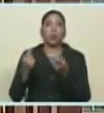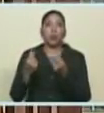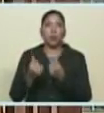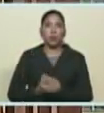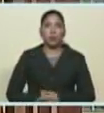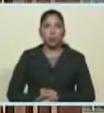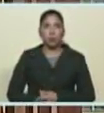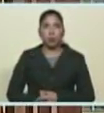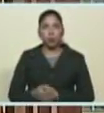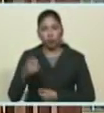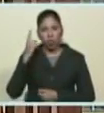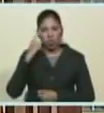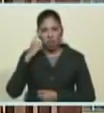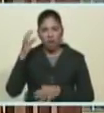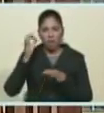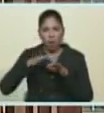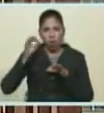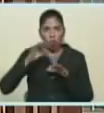¿Saben ustedes que el fondo